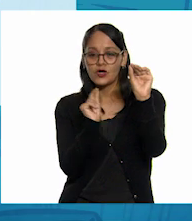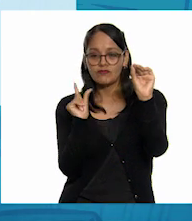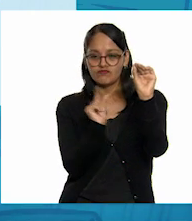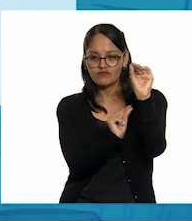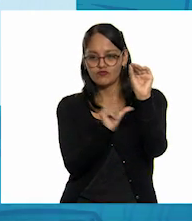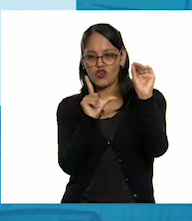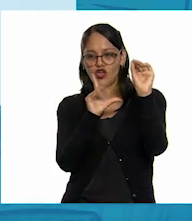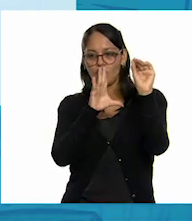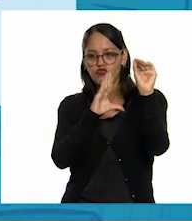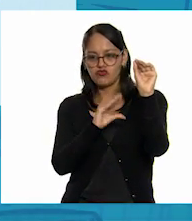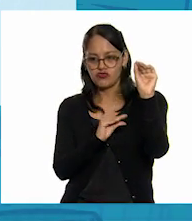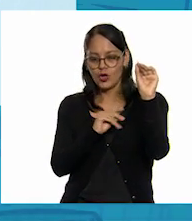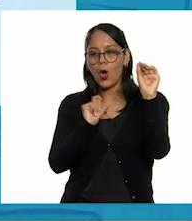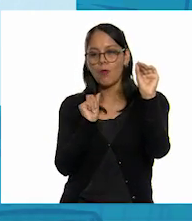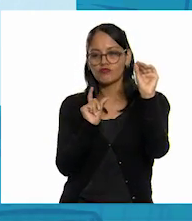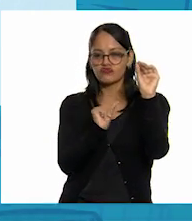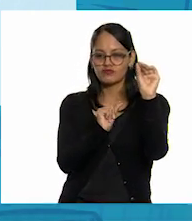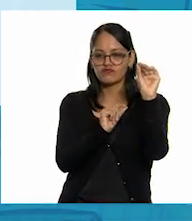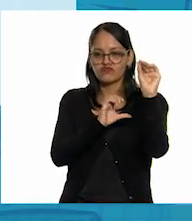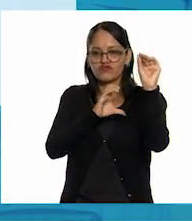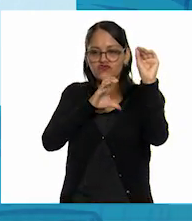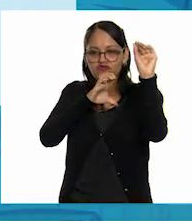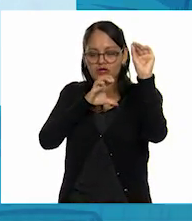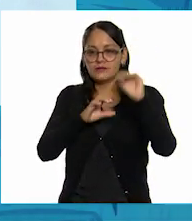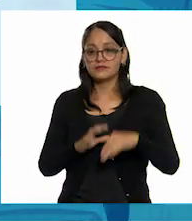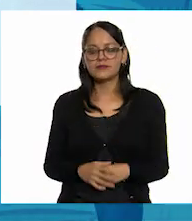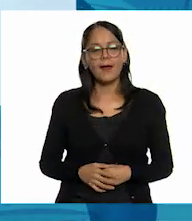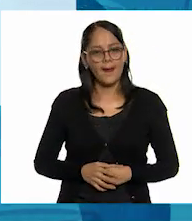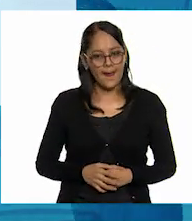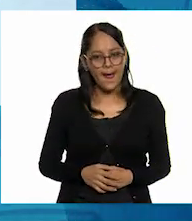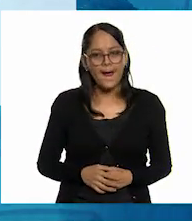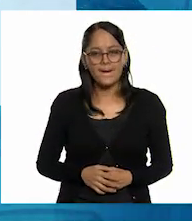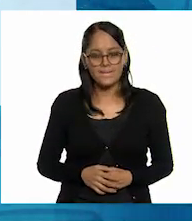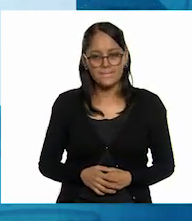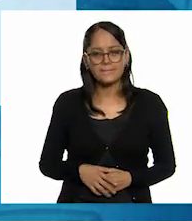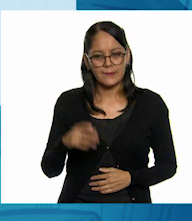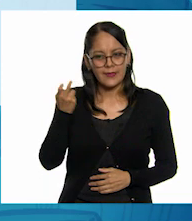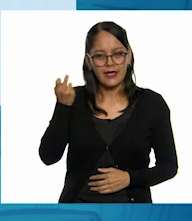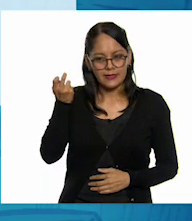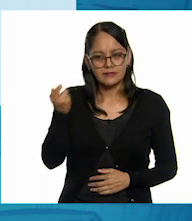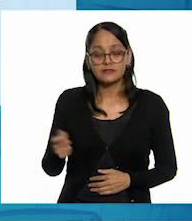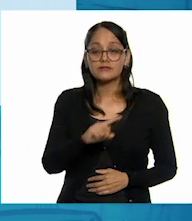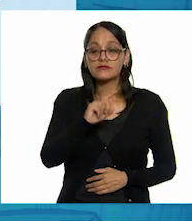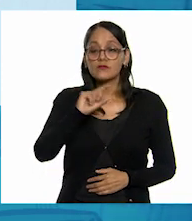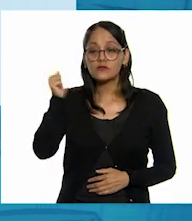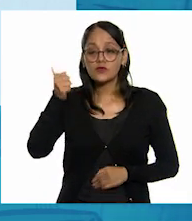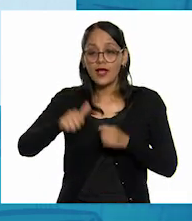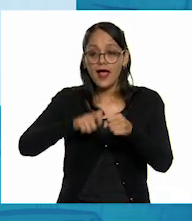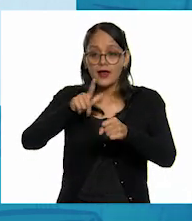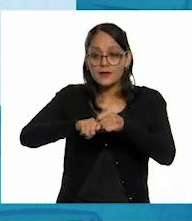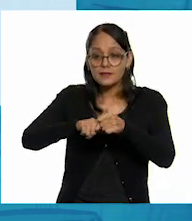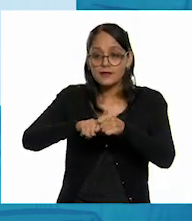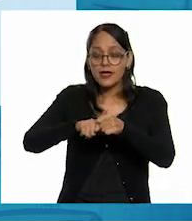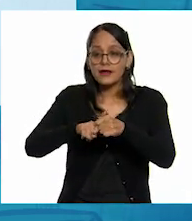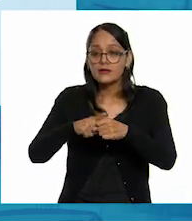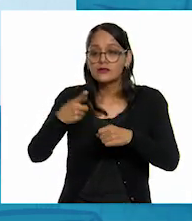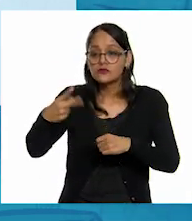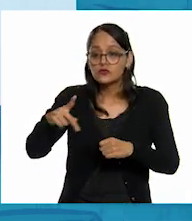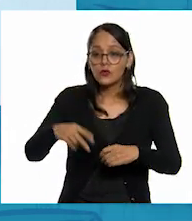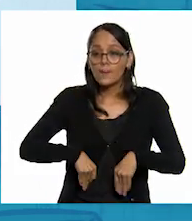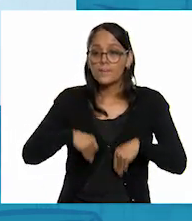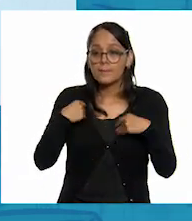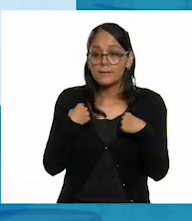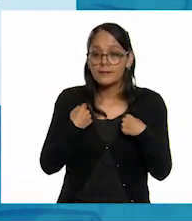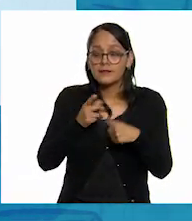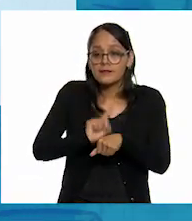¿Y qué más, Raulito? Pues eso. Y entonces Los demás animales no pueden hacer sus cosas, como